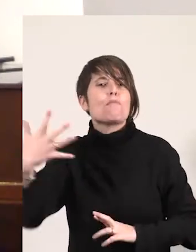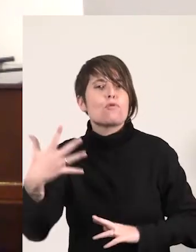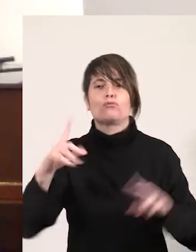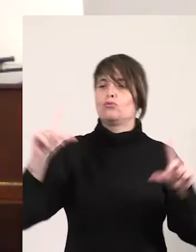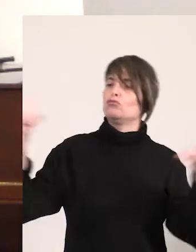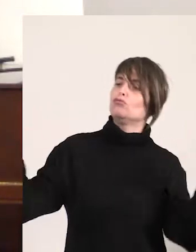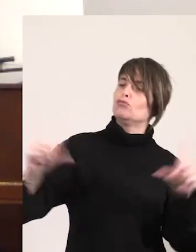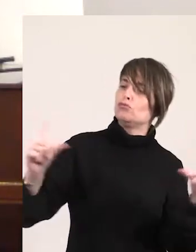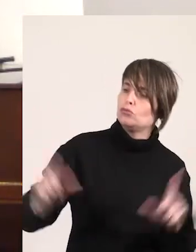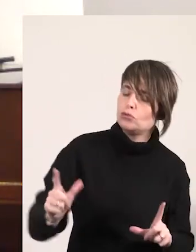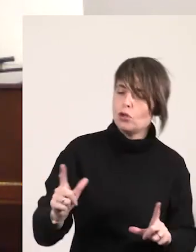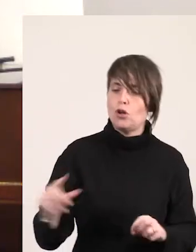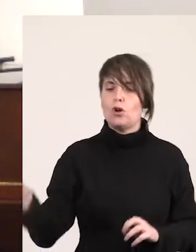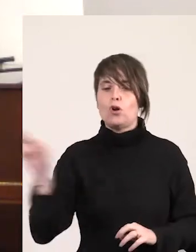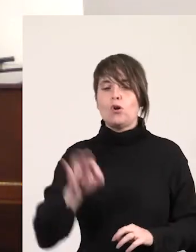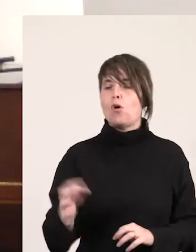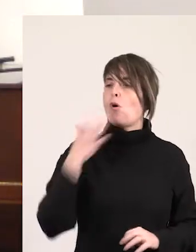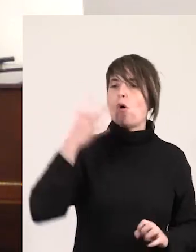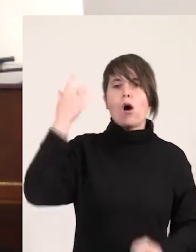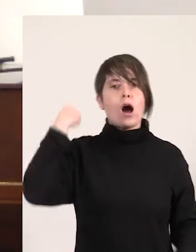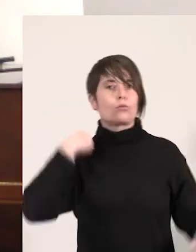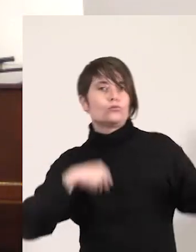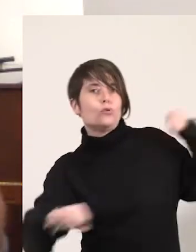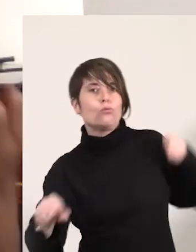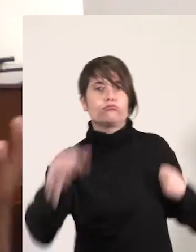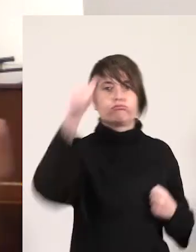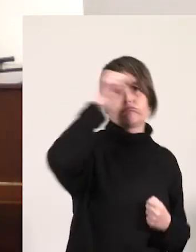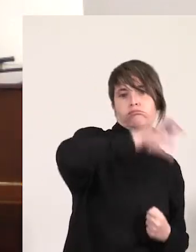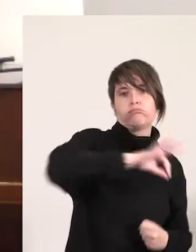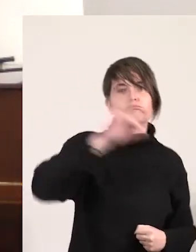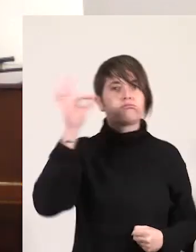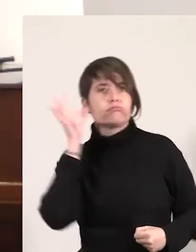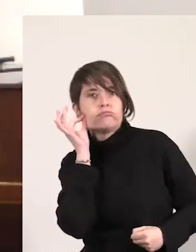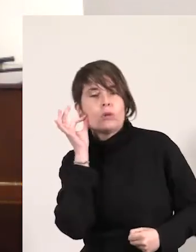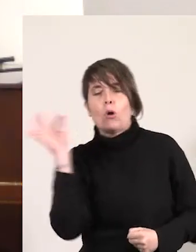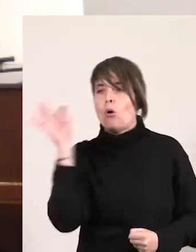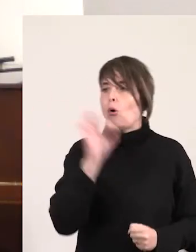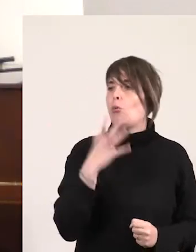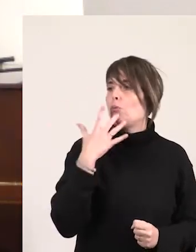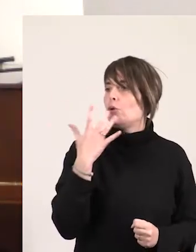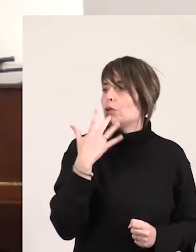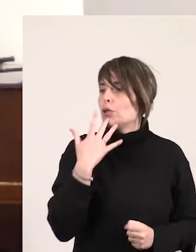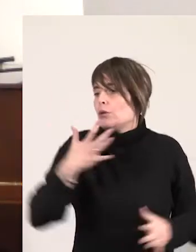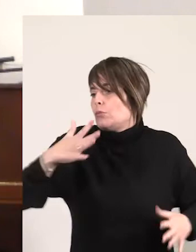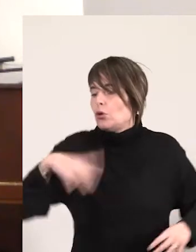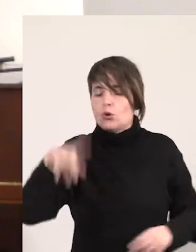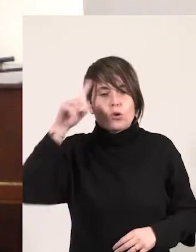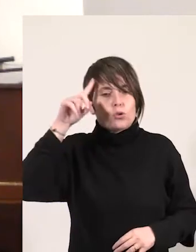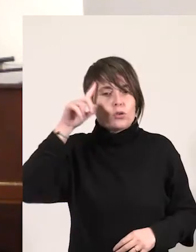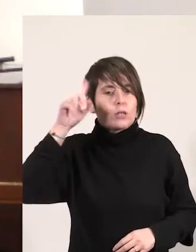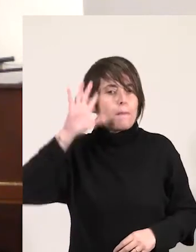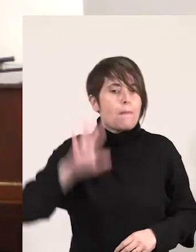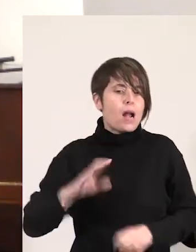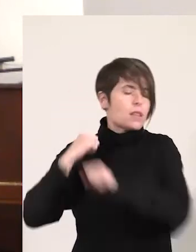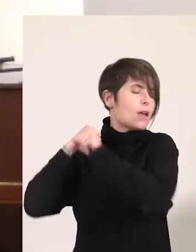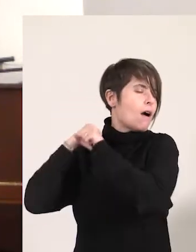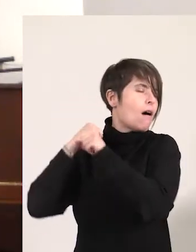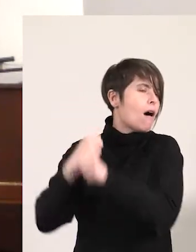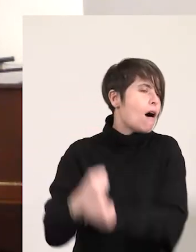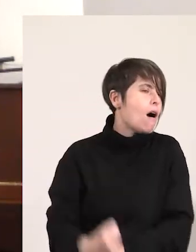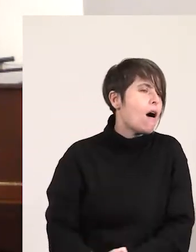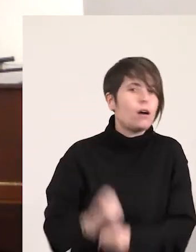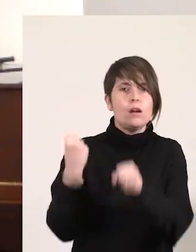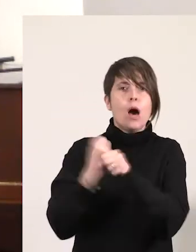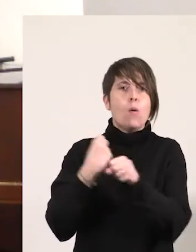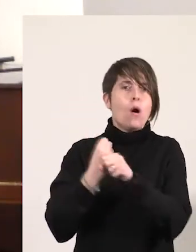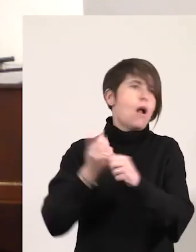como, pues eso, personas ultrafamosas que salen en televisión, grandes actores o actrices, o gente que tiene